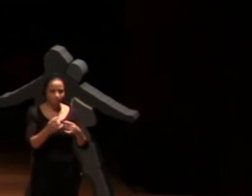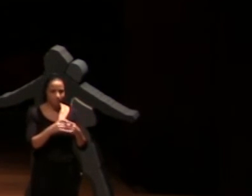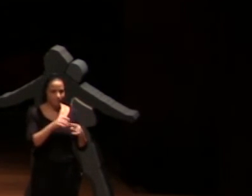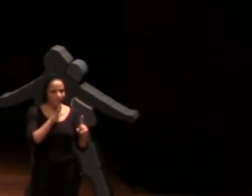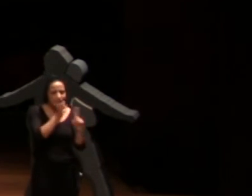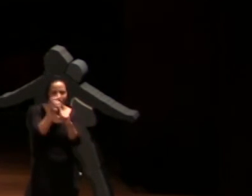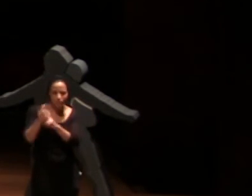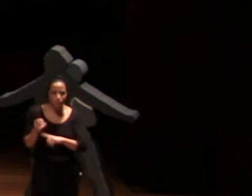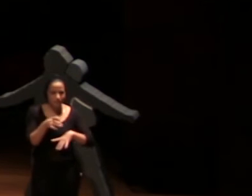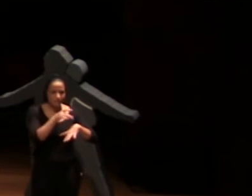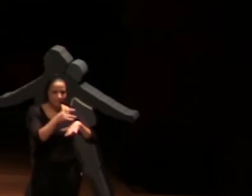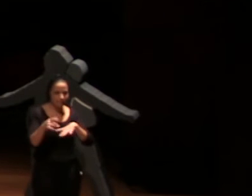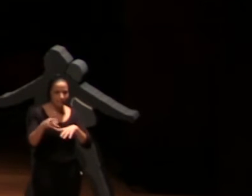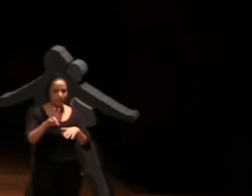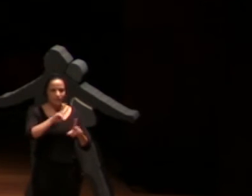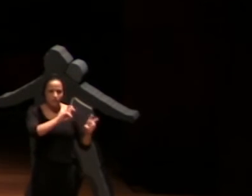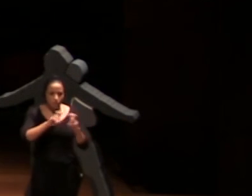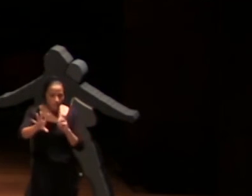de lo que ya conocemos.